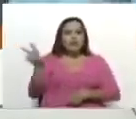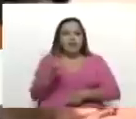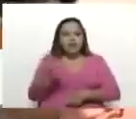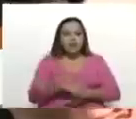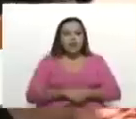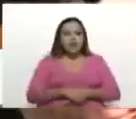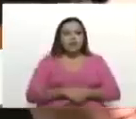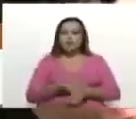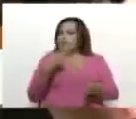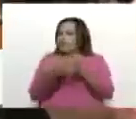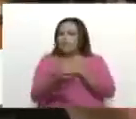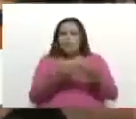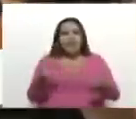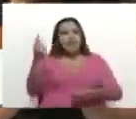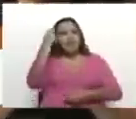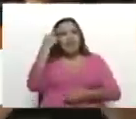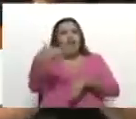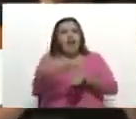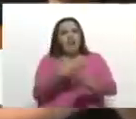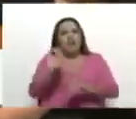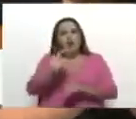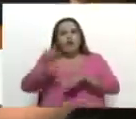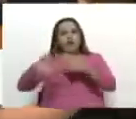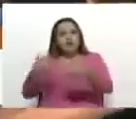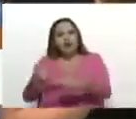convóquese cuando se convoque